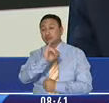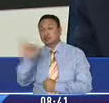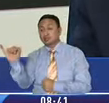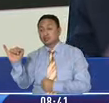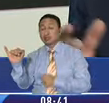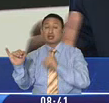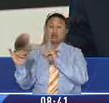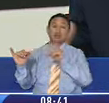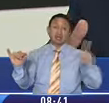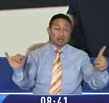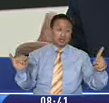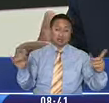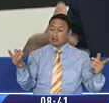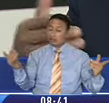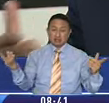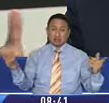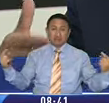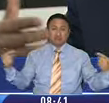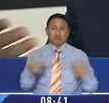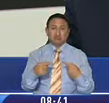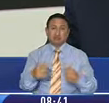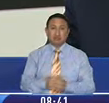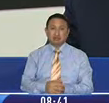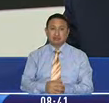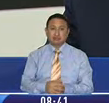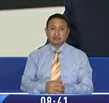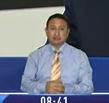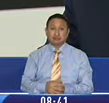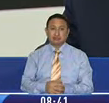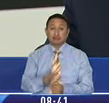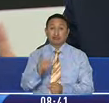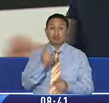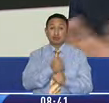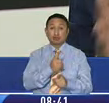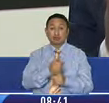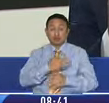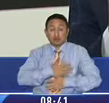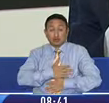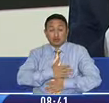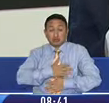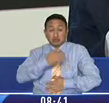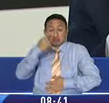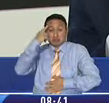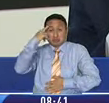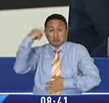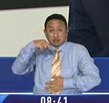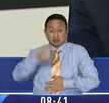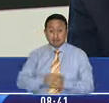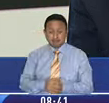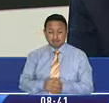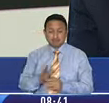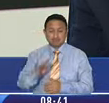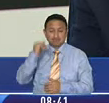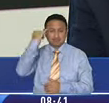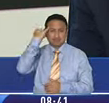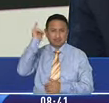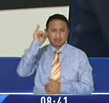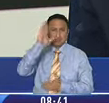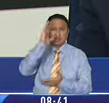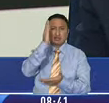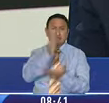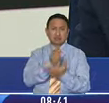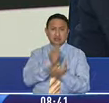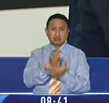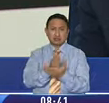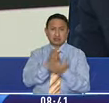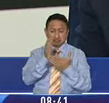radical, una derecha que a veces es clasista y racista. Por eso es que yo creo que el pensamiento ideológico del centro es de